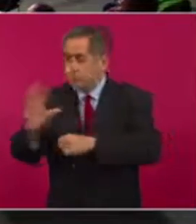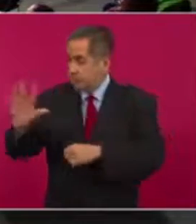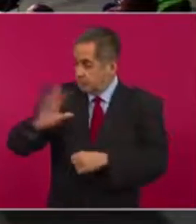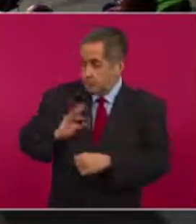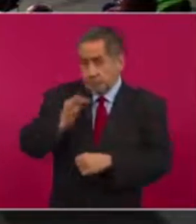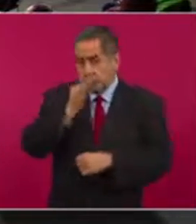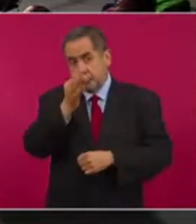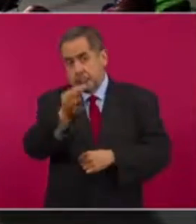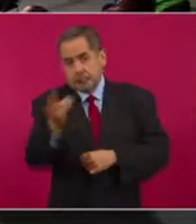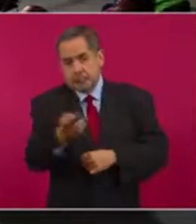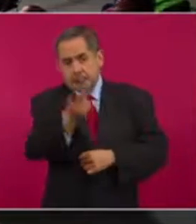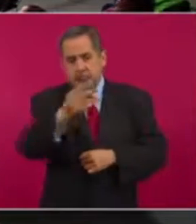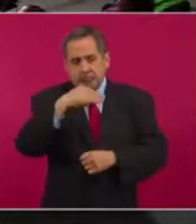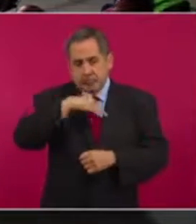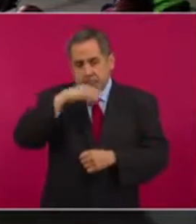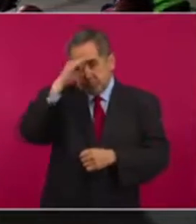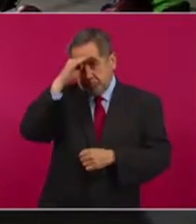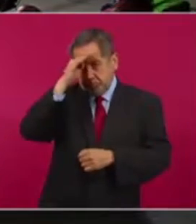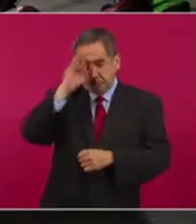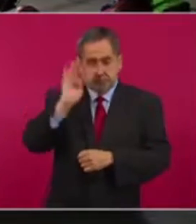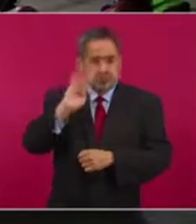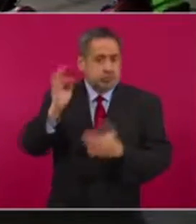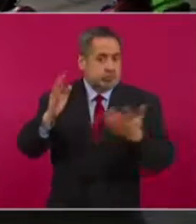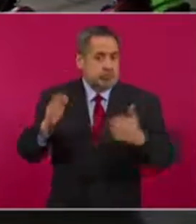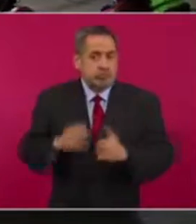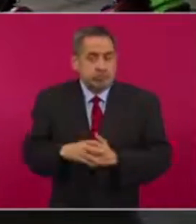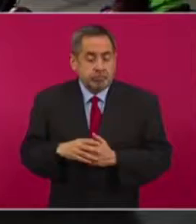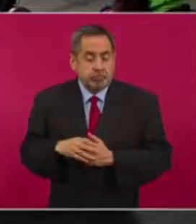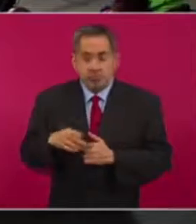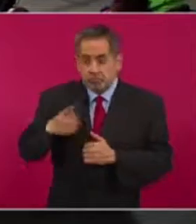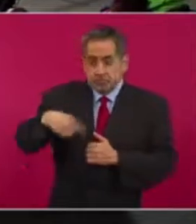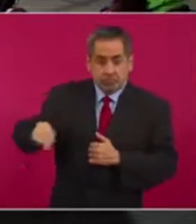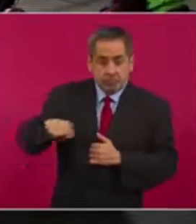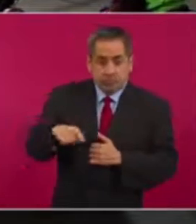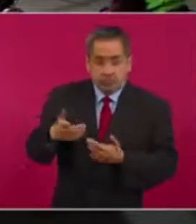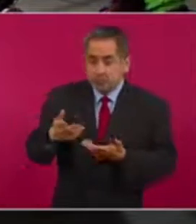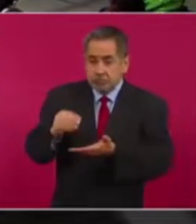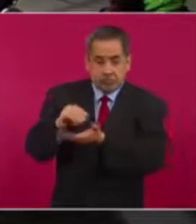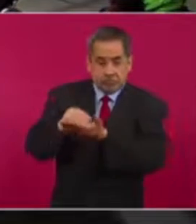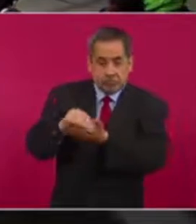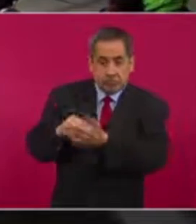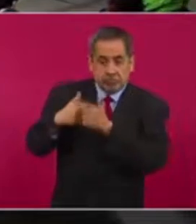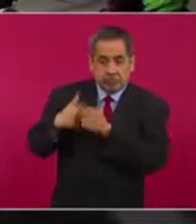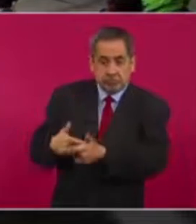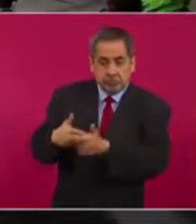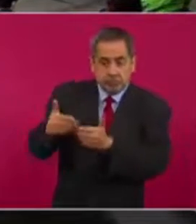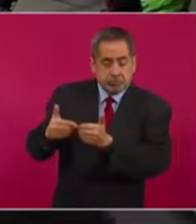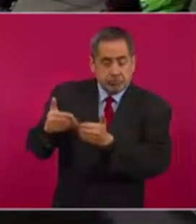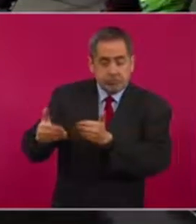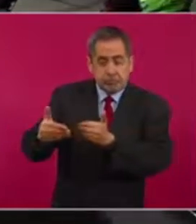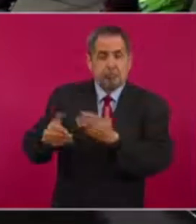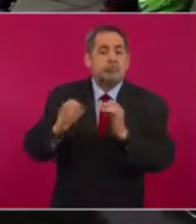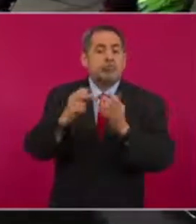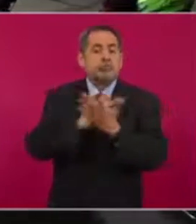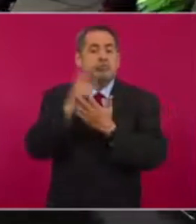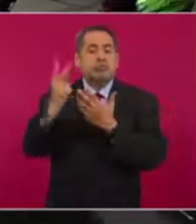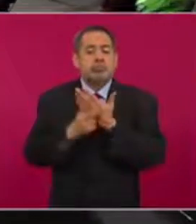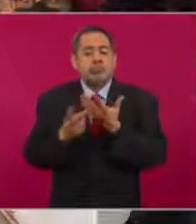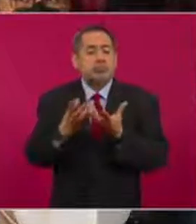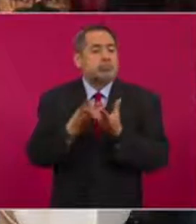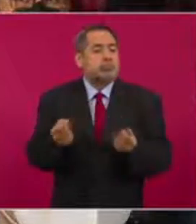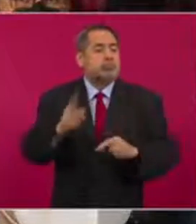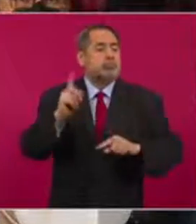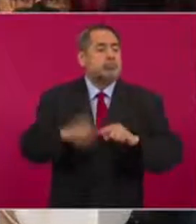si pueden considerar que van a continuar en este programa, si va a desaparecer, porque también temen que pueda ocurrir